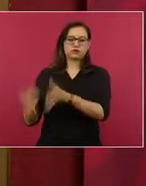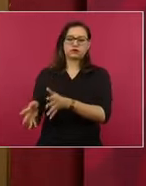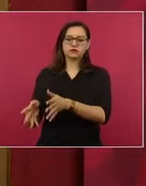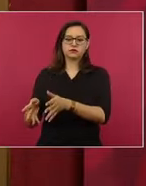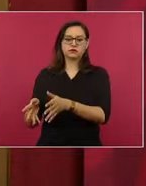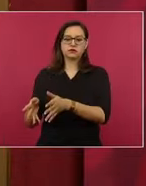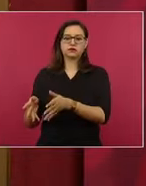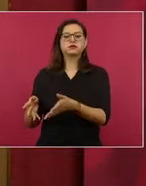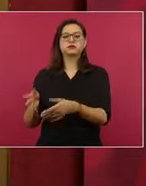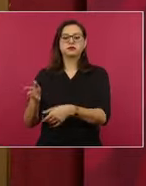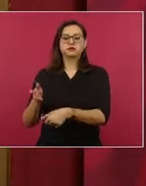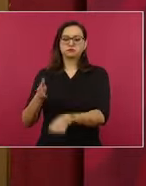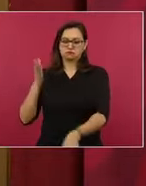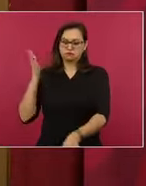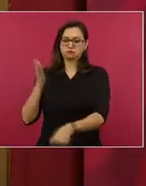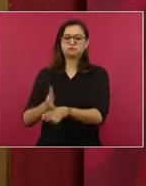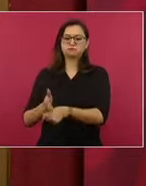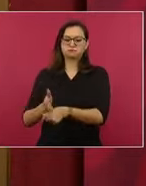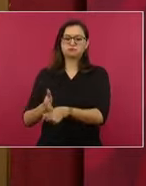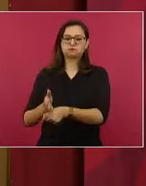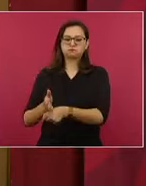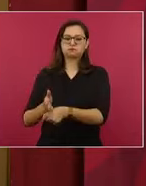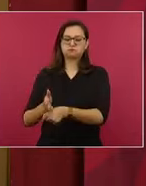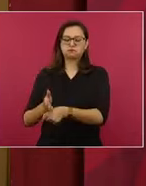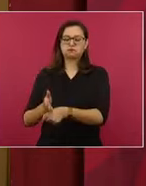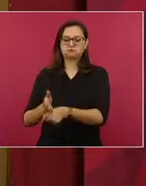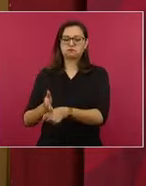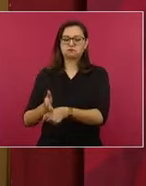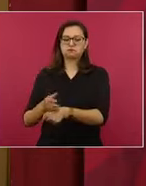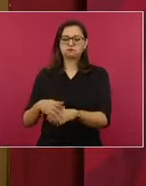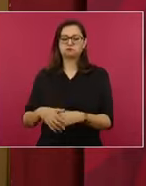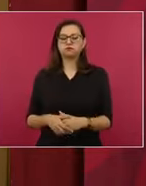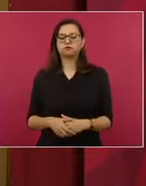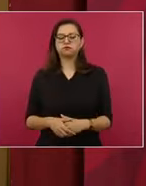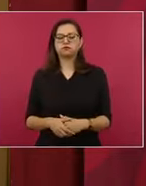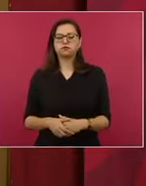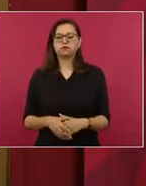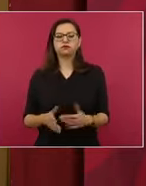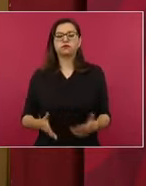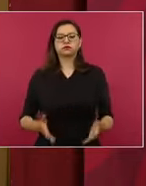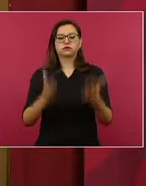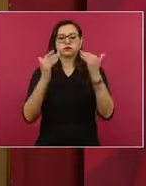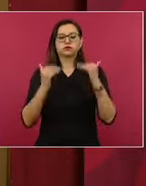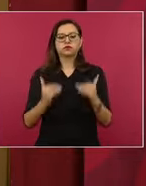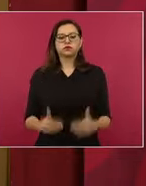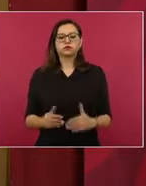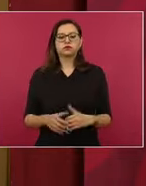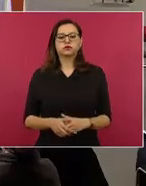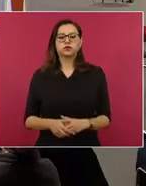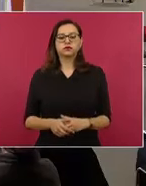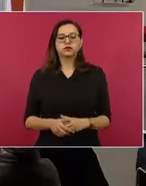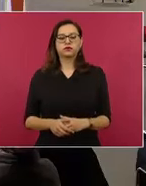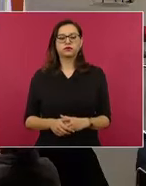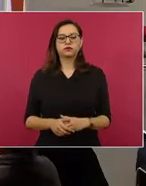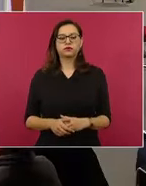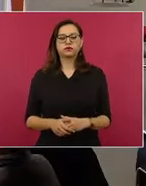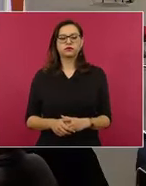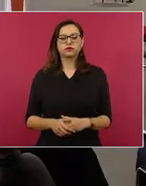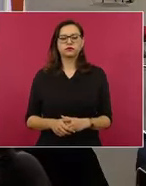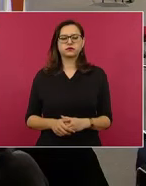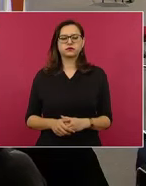vinculado con una medida de prisión preventiva oficiosa. Adelante. En el